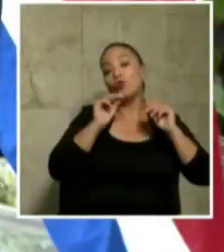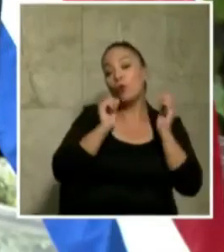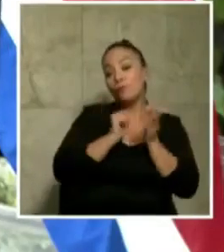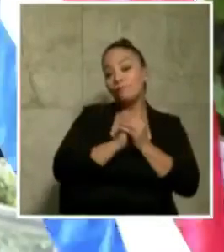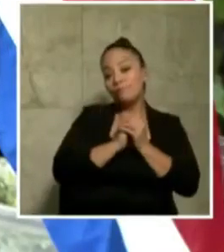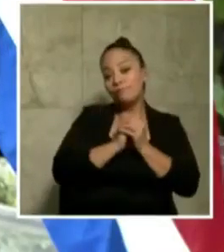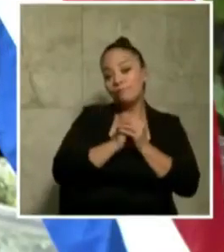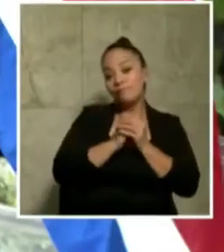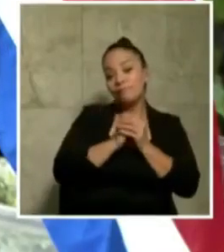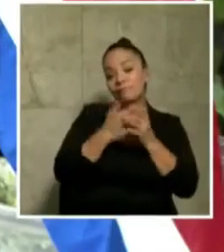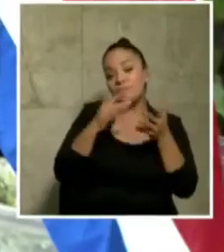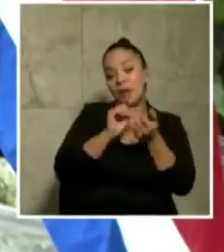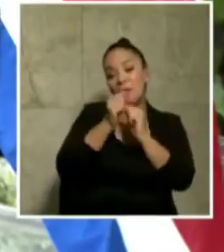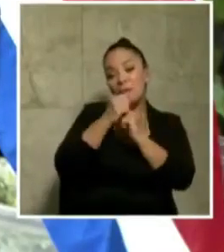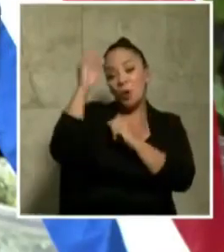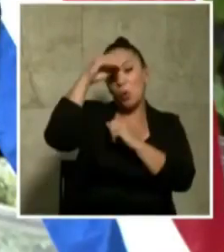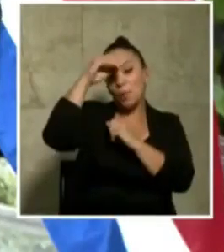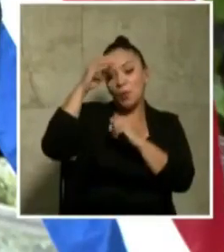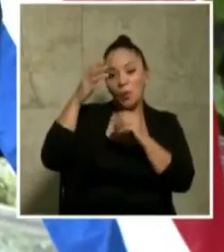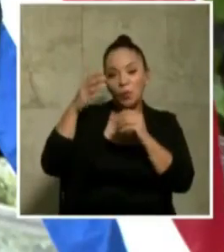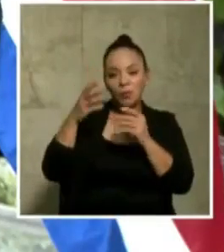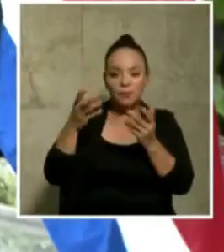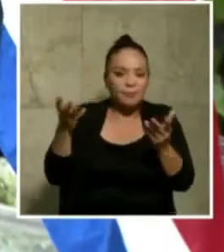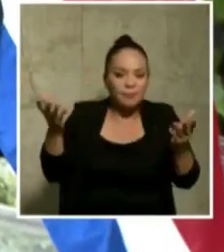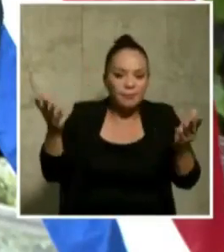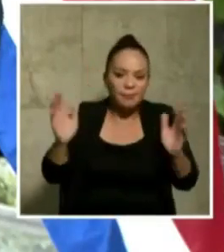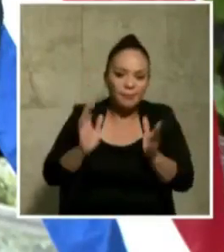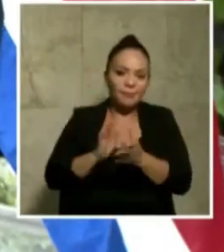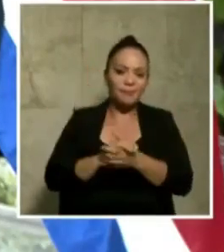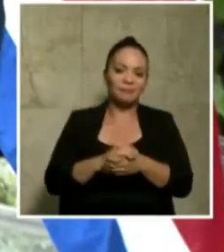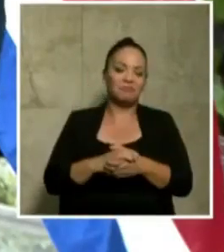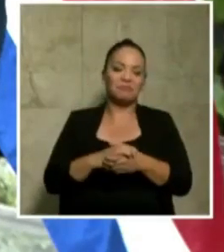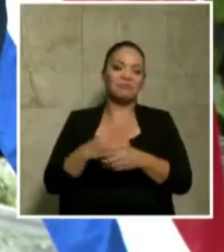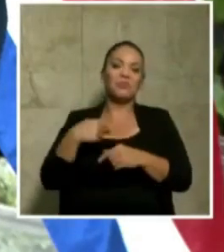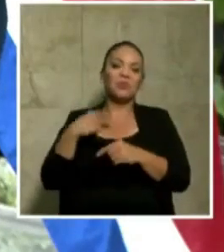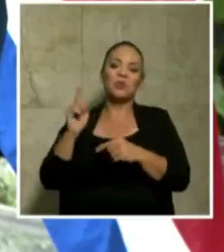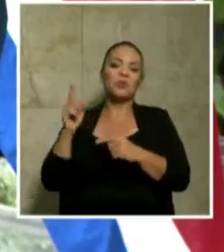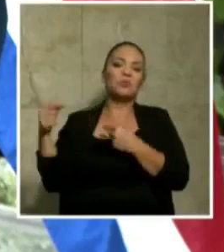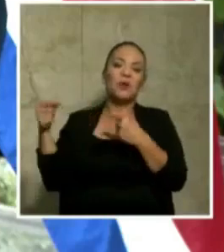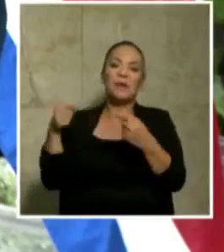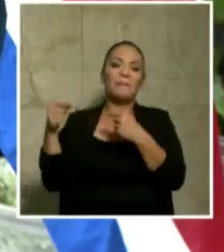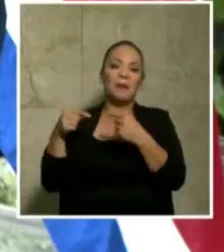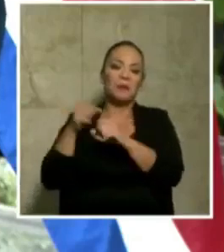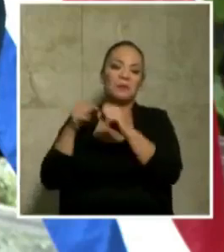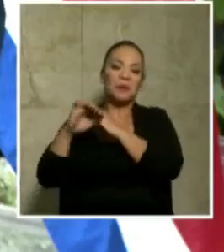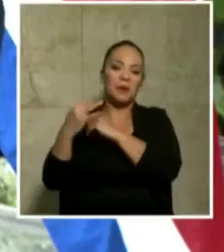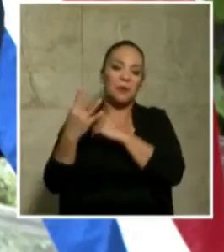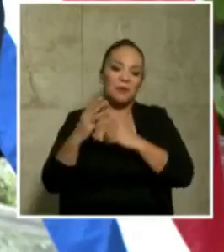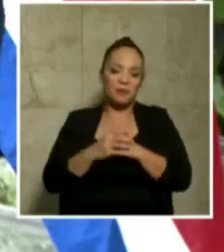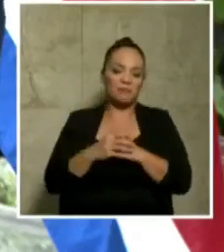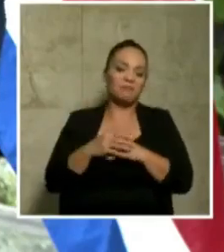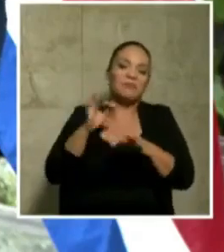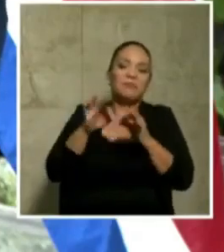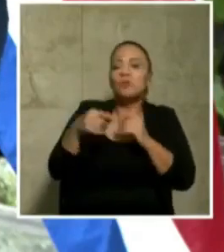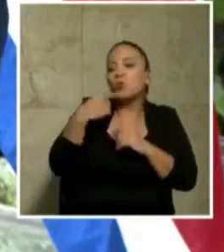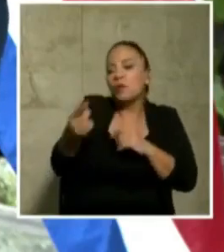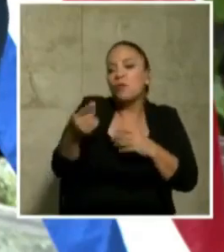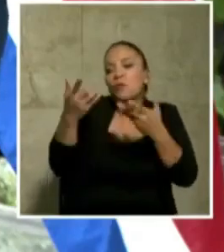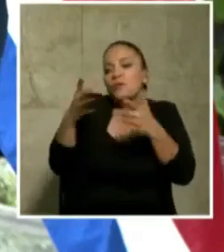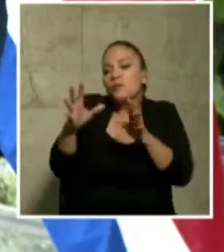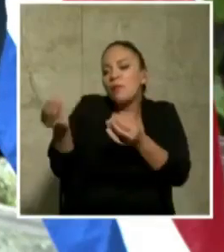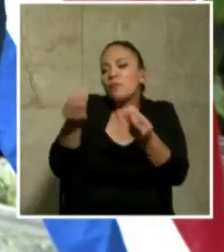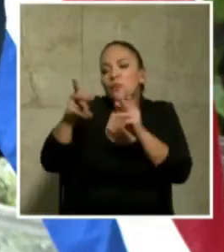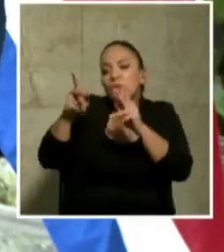ya cambié de opinión. Entonces, de eso no quiero ponerme a pelear con la sala, simplemente lo apunto, porque ya hay muchos analistas